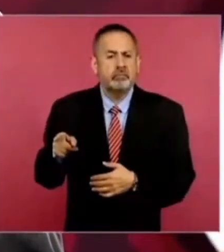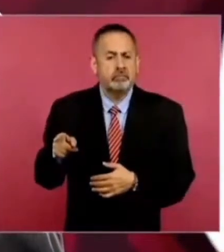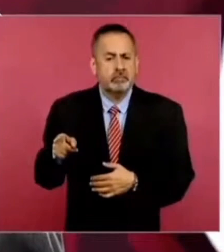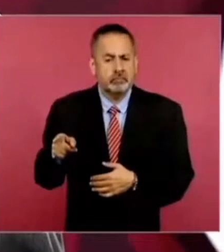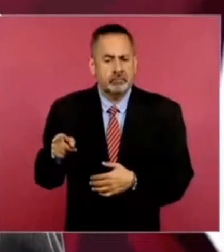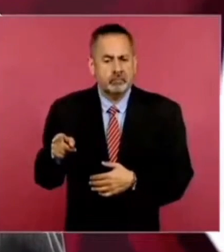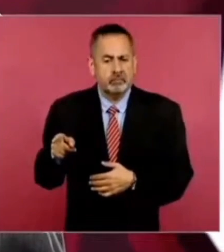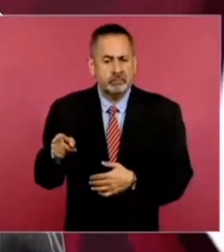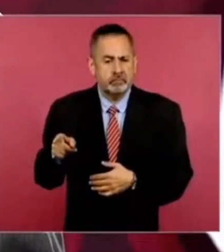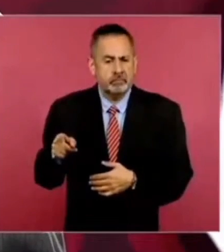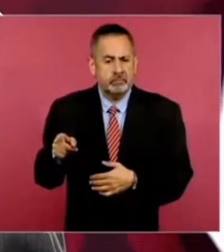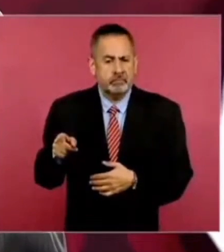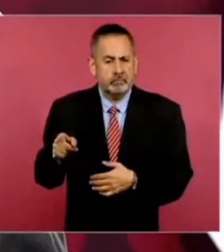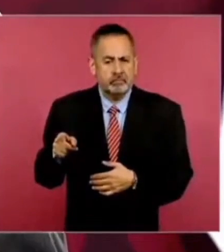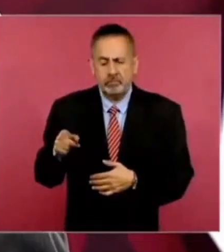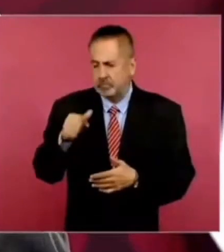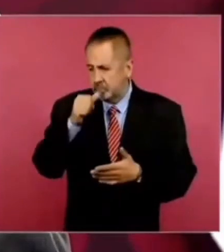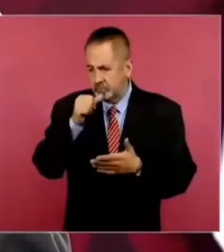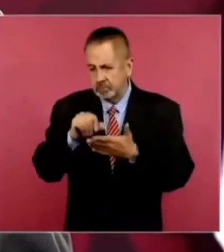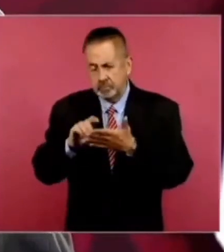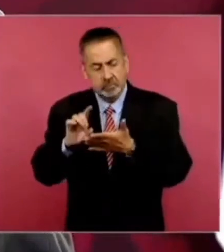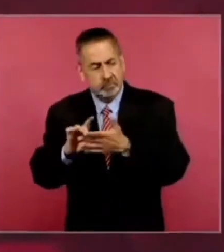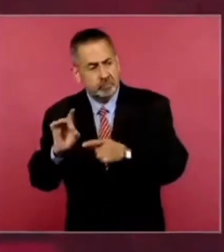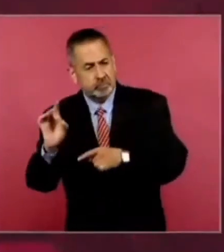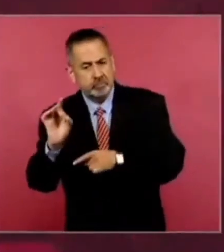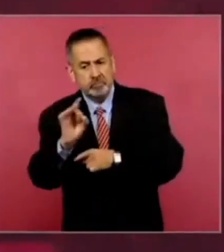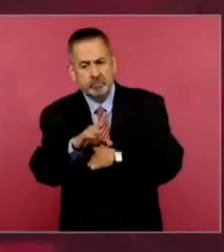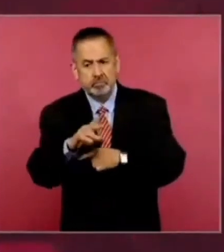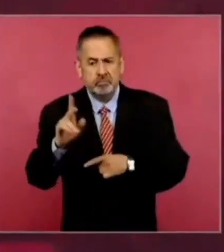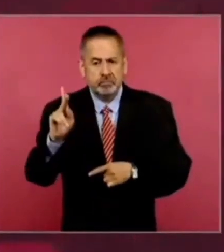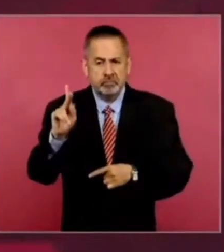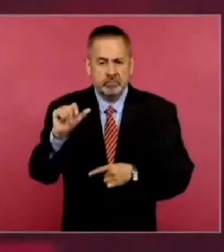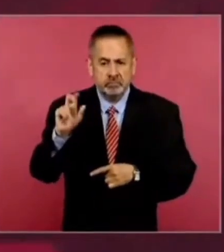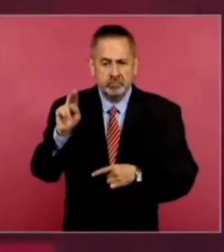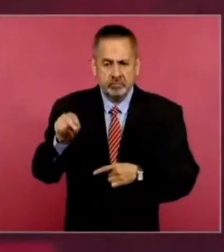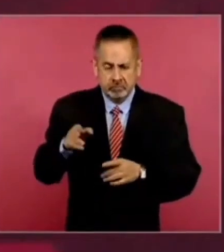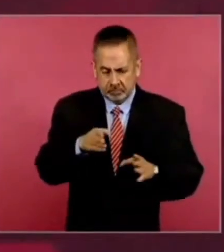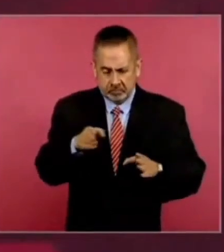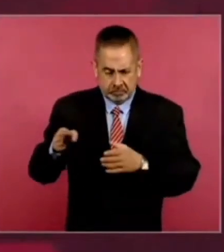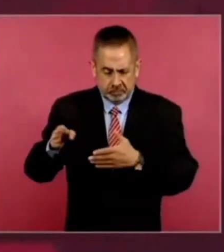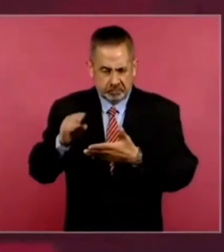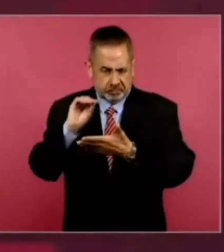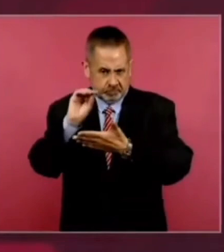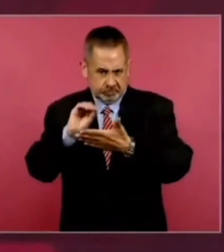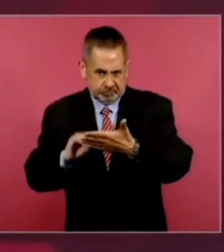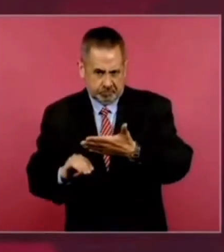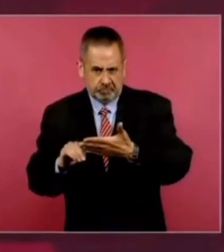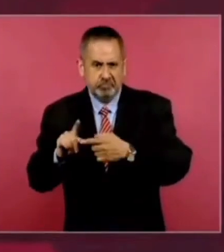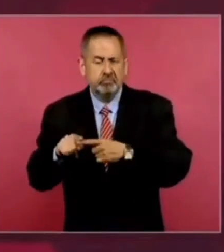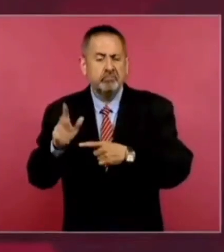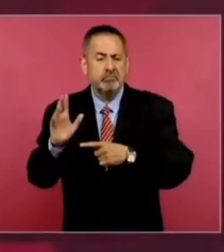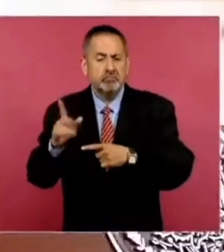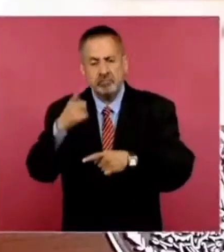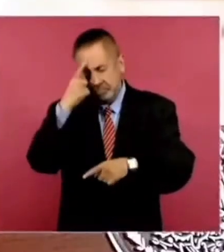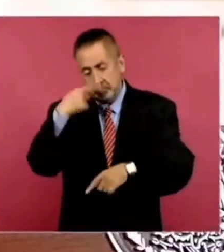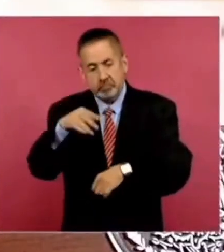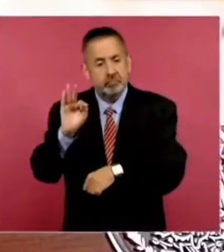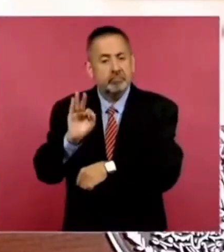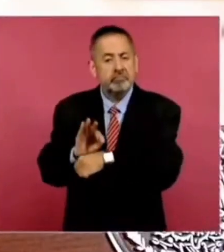le hizo llegar un planteamiento en ese sentido de